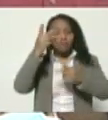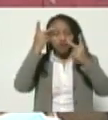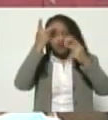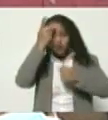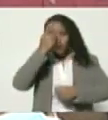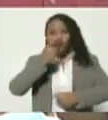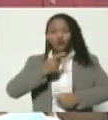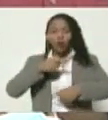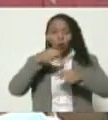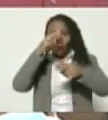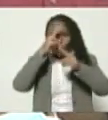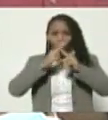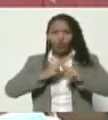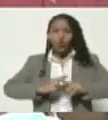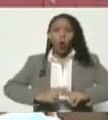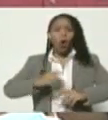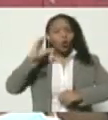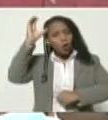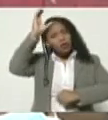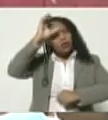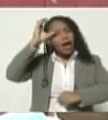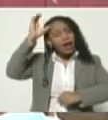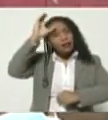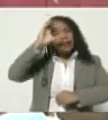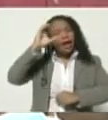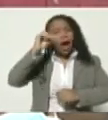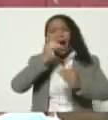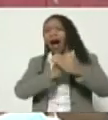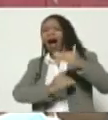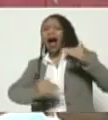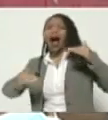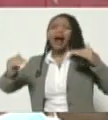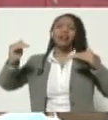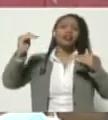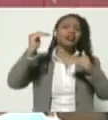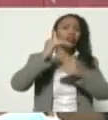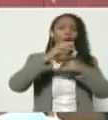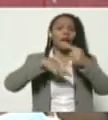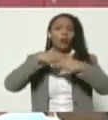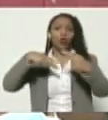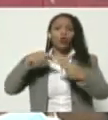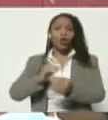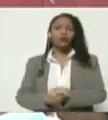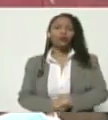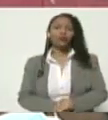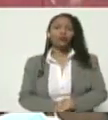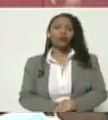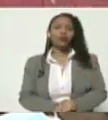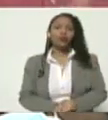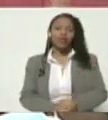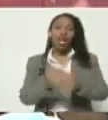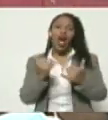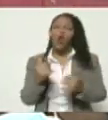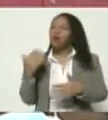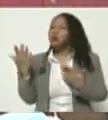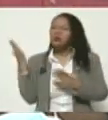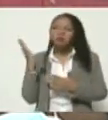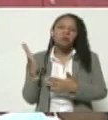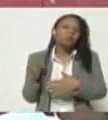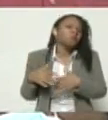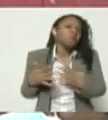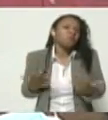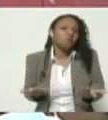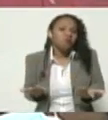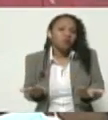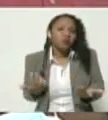honor, de mucha conciencia, altísimamente revolucionario. ¿Ahora qué viene?